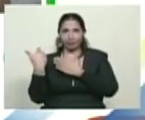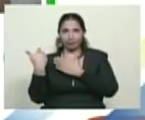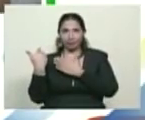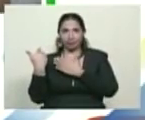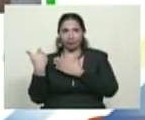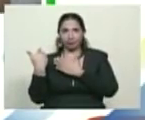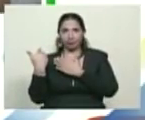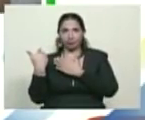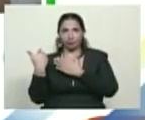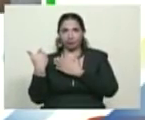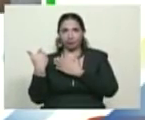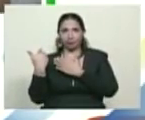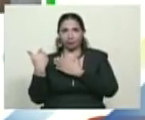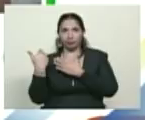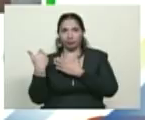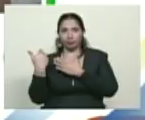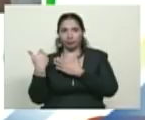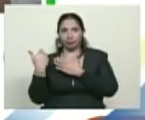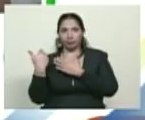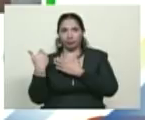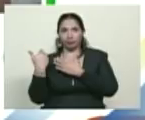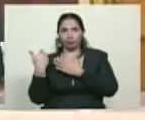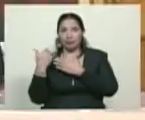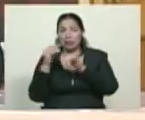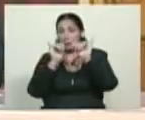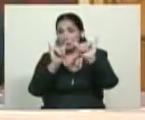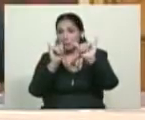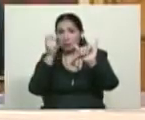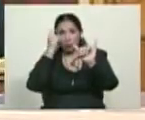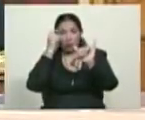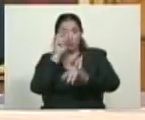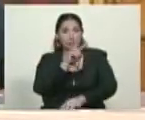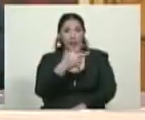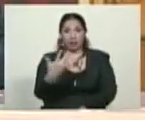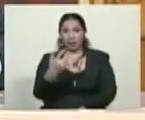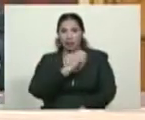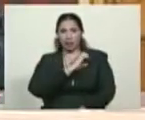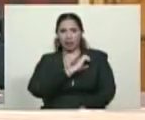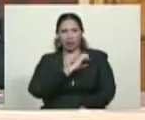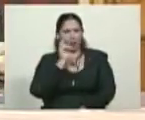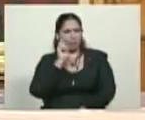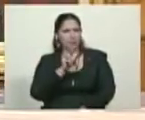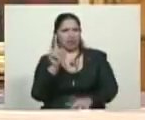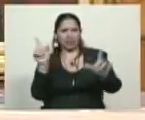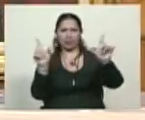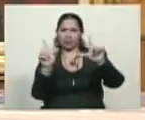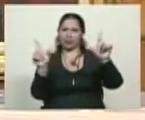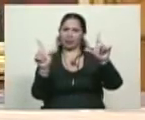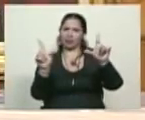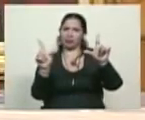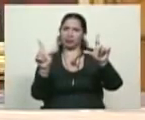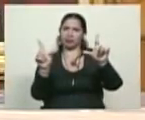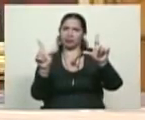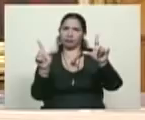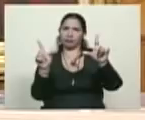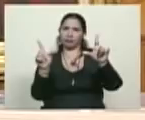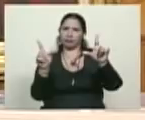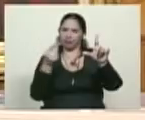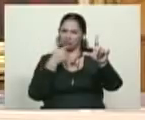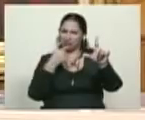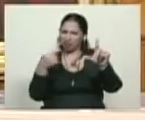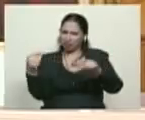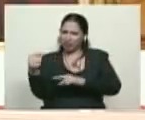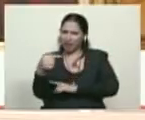Aquí está, la publicaron el mismo día 23 de enero. Y uno ve las televisoras, lo van a negar,